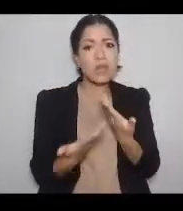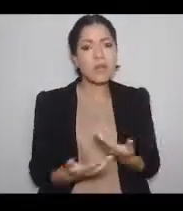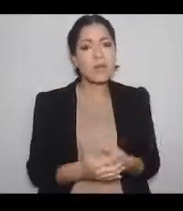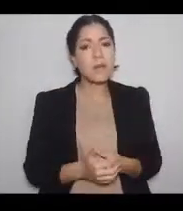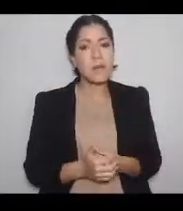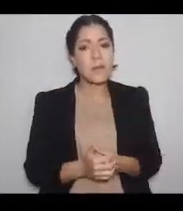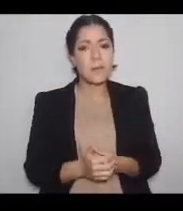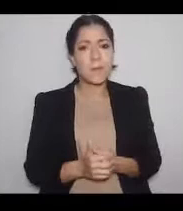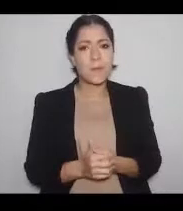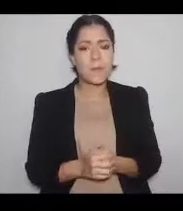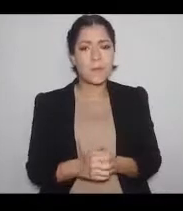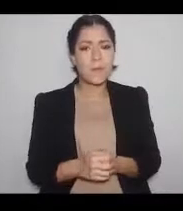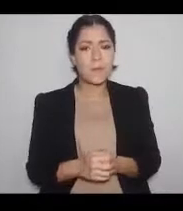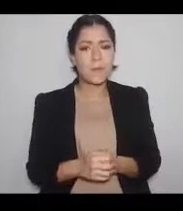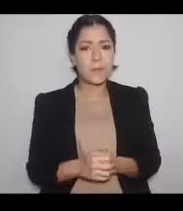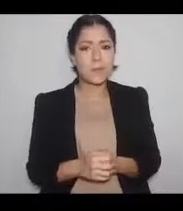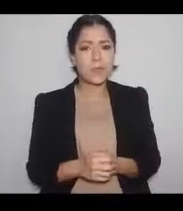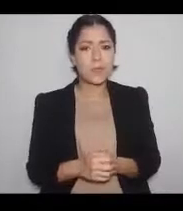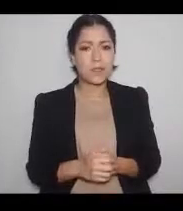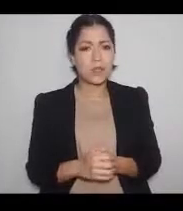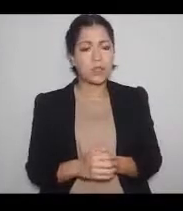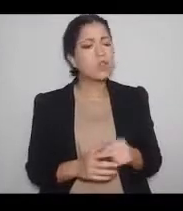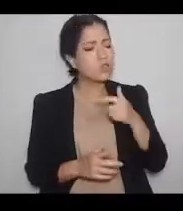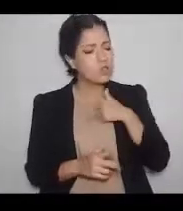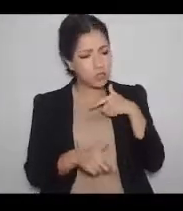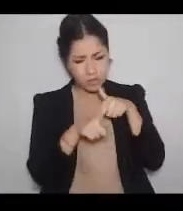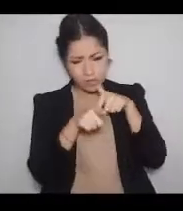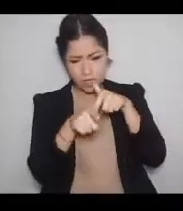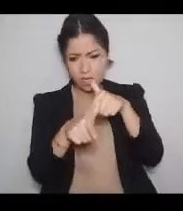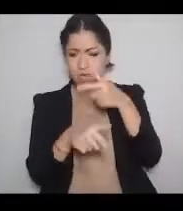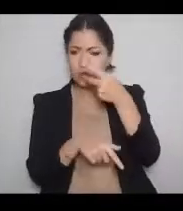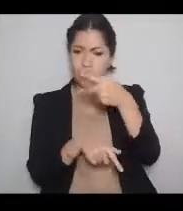No morirás en vano. ¿Apoyarás mi sistema?